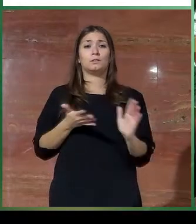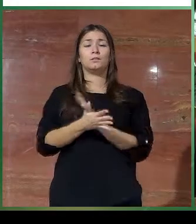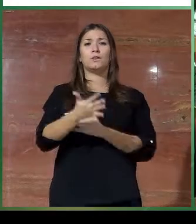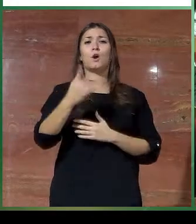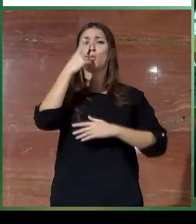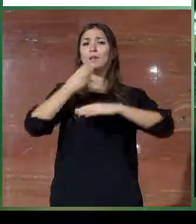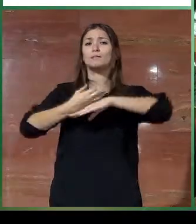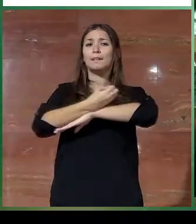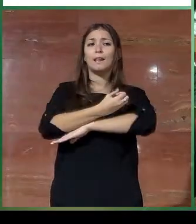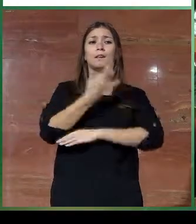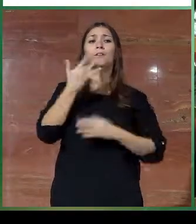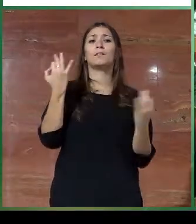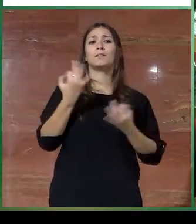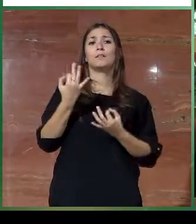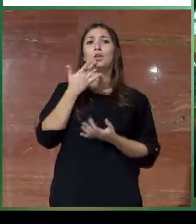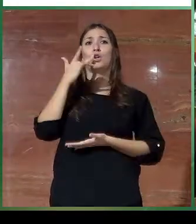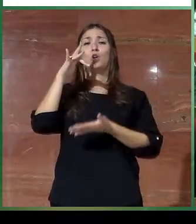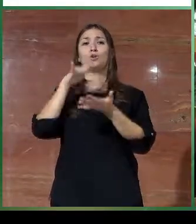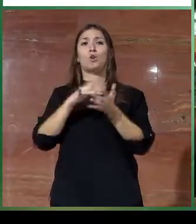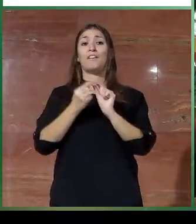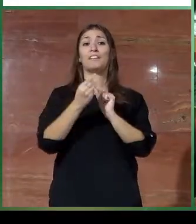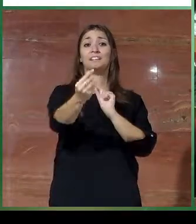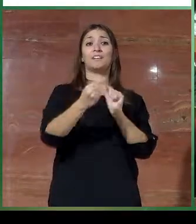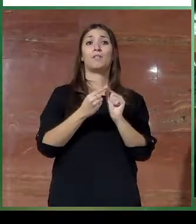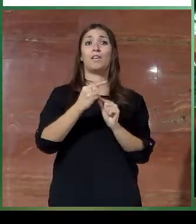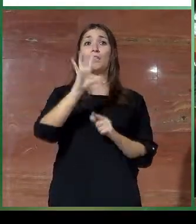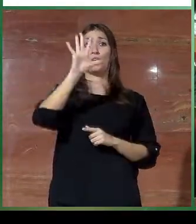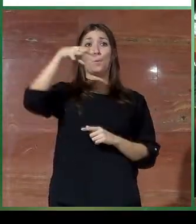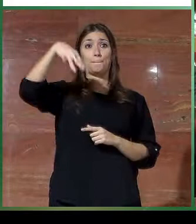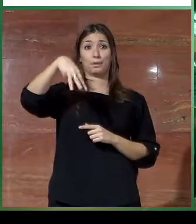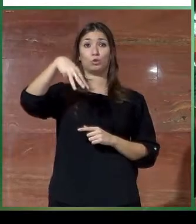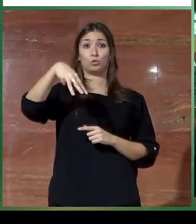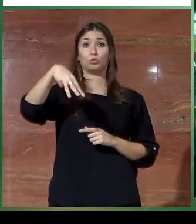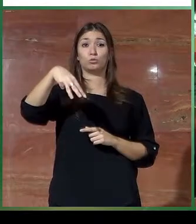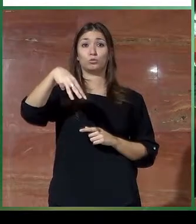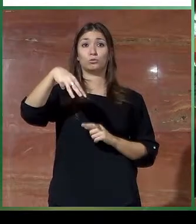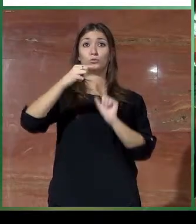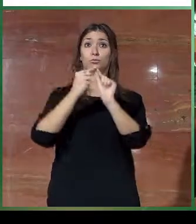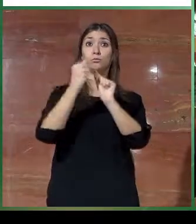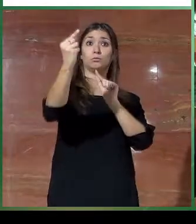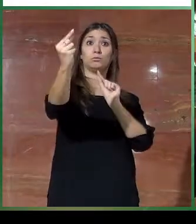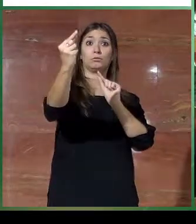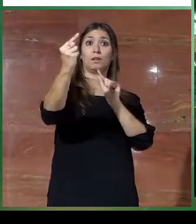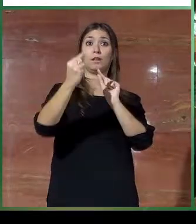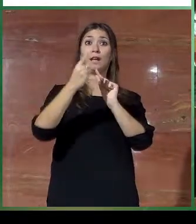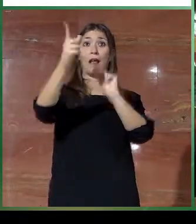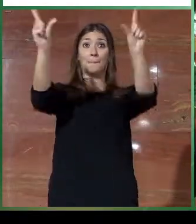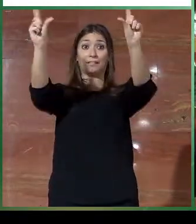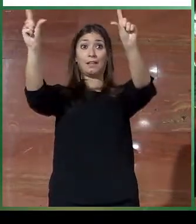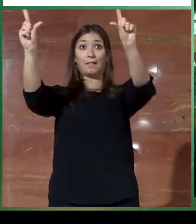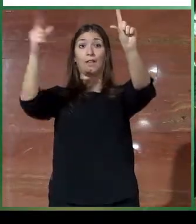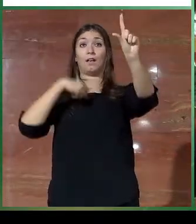tren, donde supone una distancia de unos 5 metros, a la